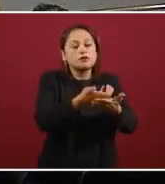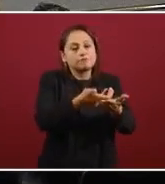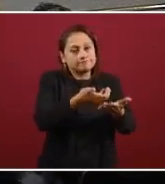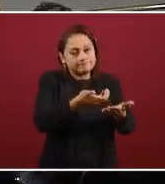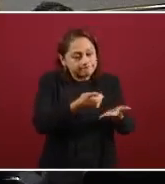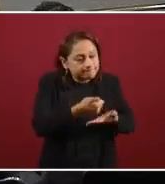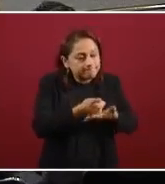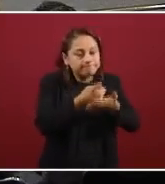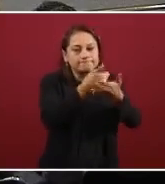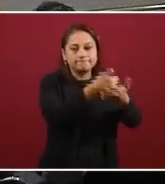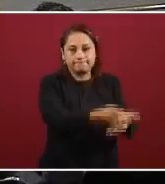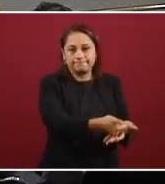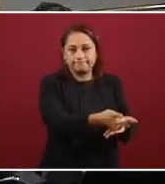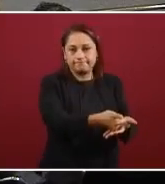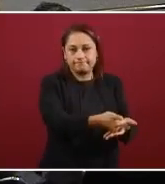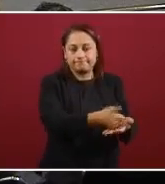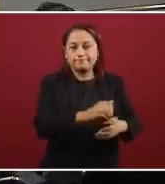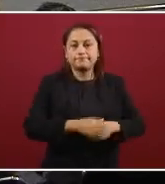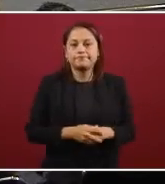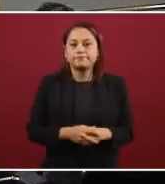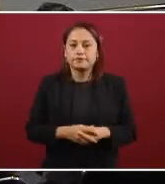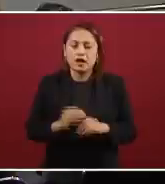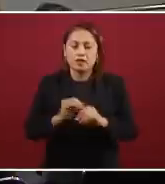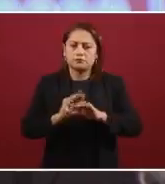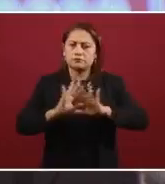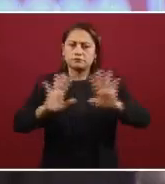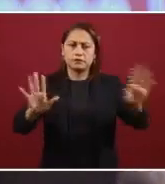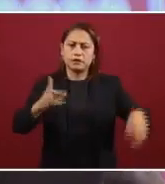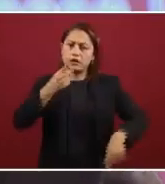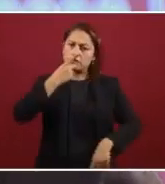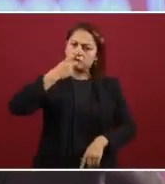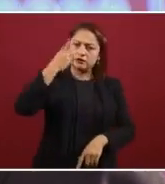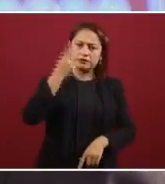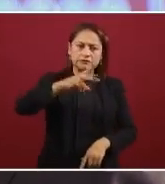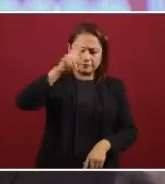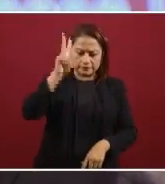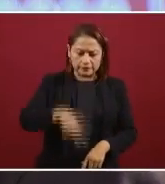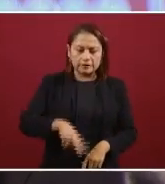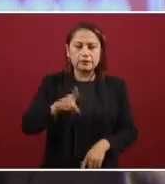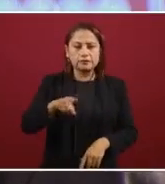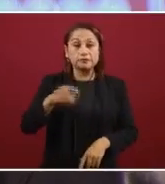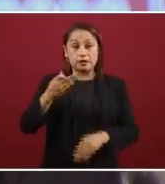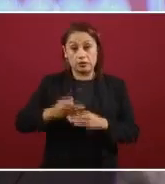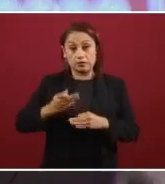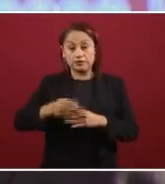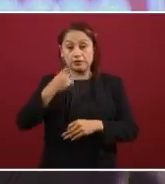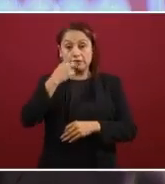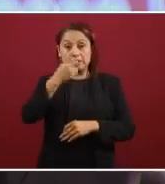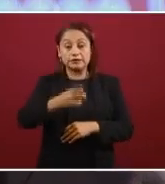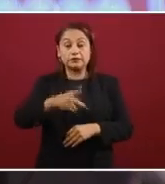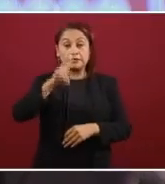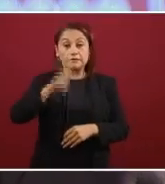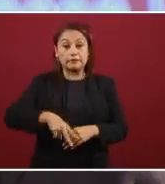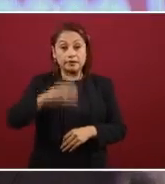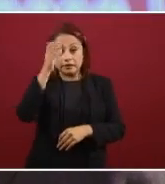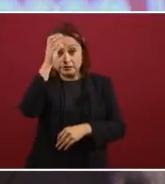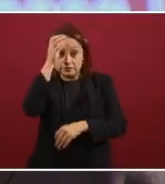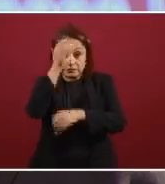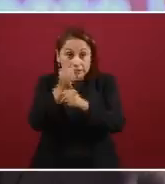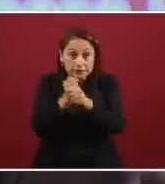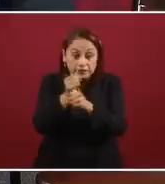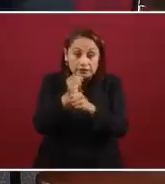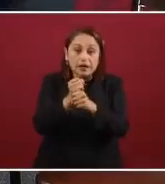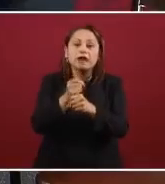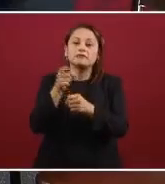Y por supuesto también de hablar con la verdad. Se hablaba de aquí de que la ciencia, la verdad científica, puede ayudar también a crear